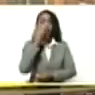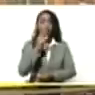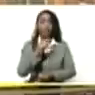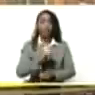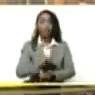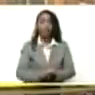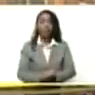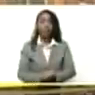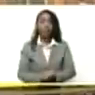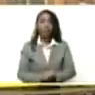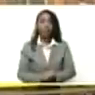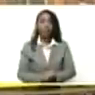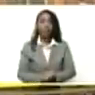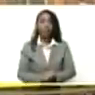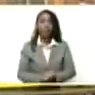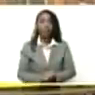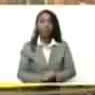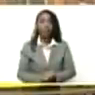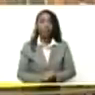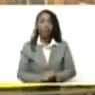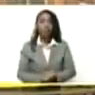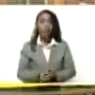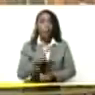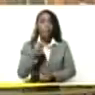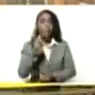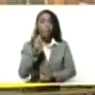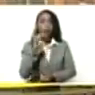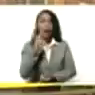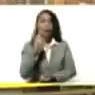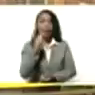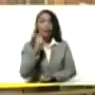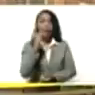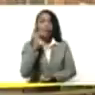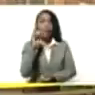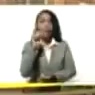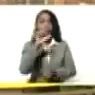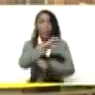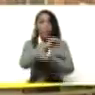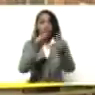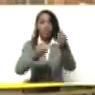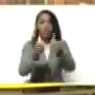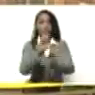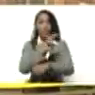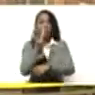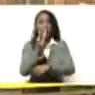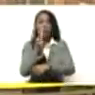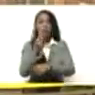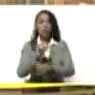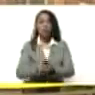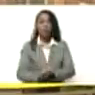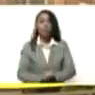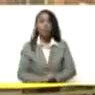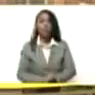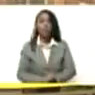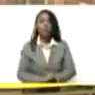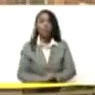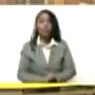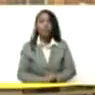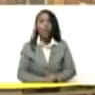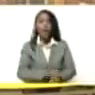del crecimiento económico el tercer trimestre de este